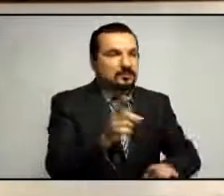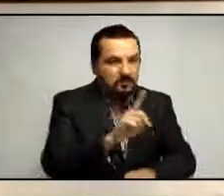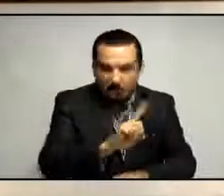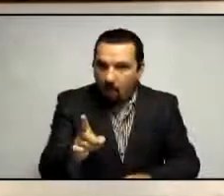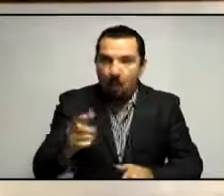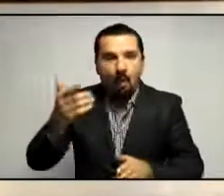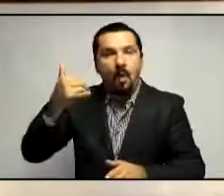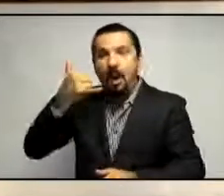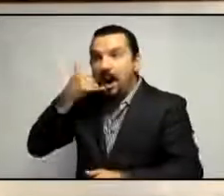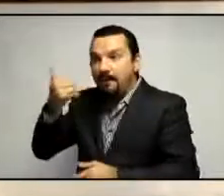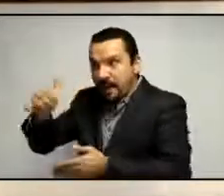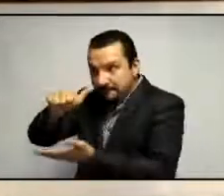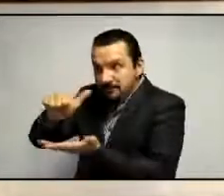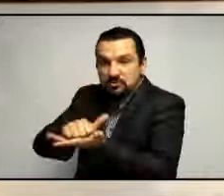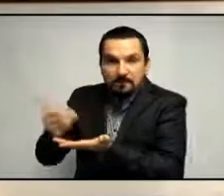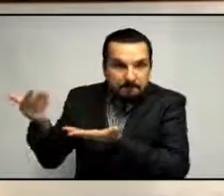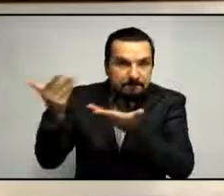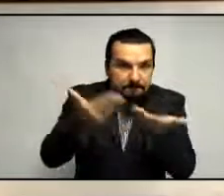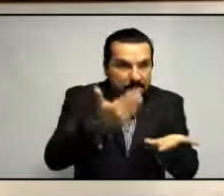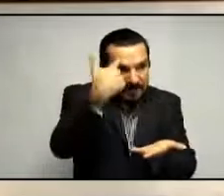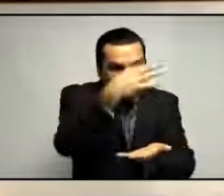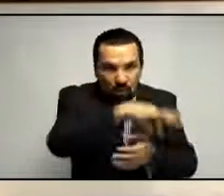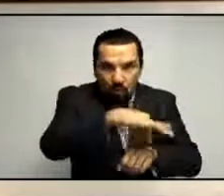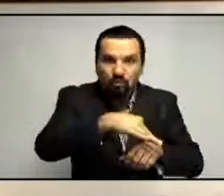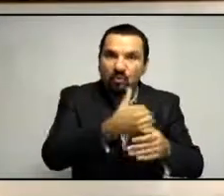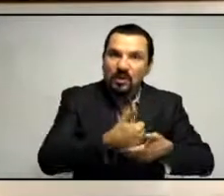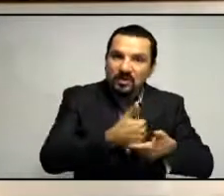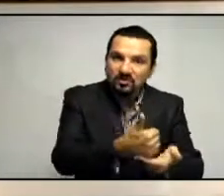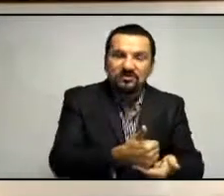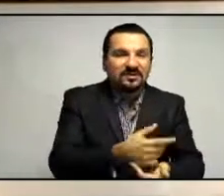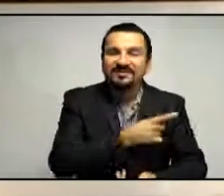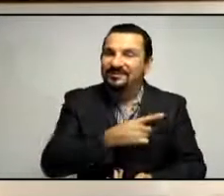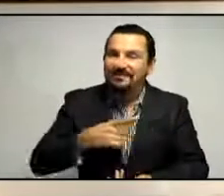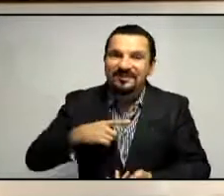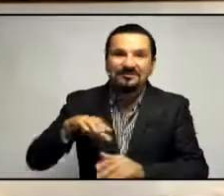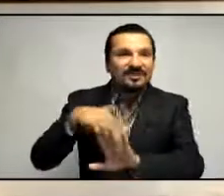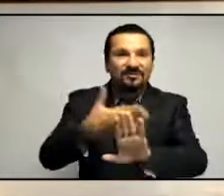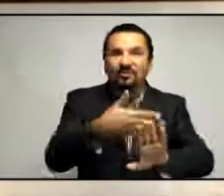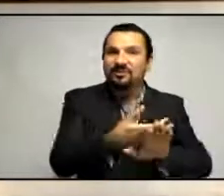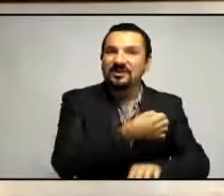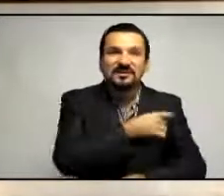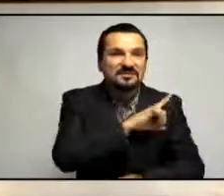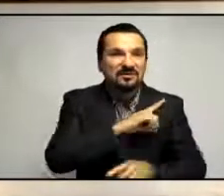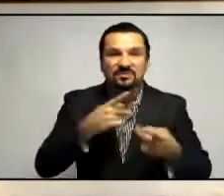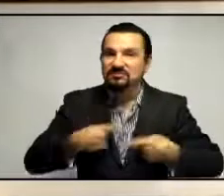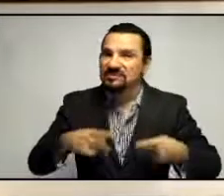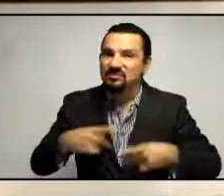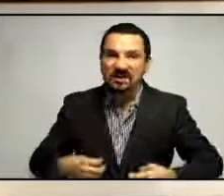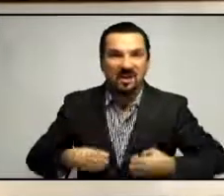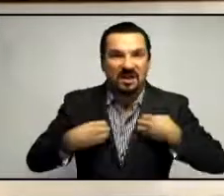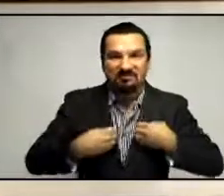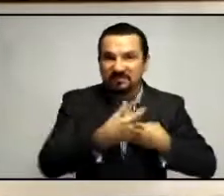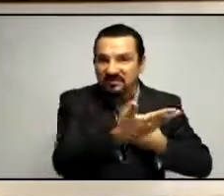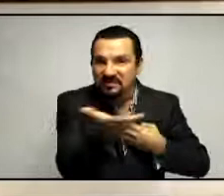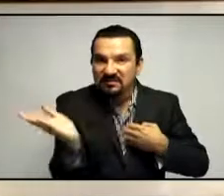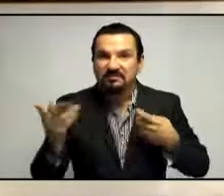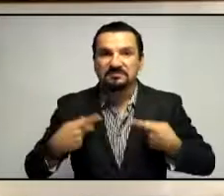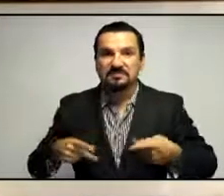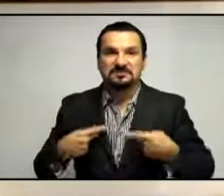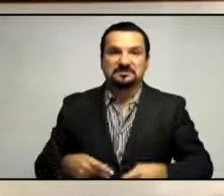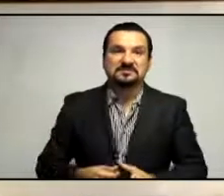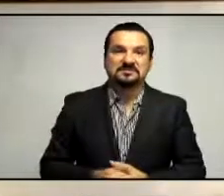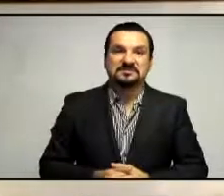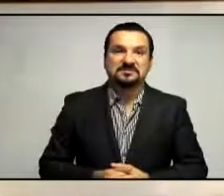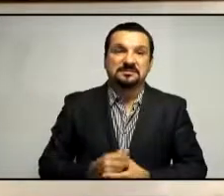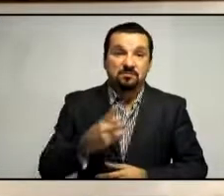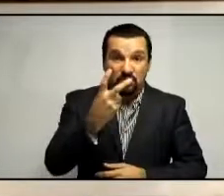médica. No se vale que estén jugando de esa manera con la salud y con la vida de mucha gente.